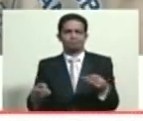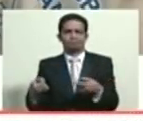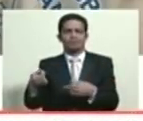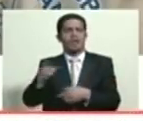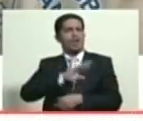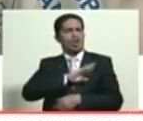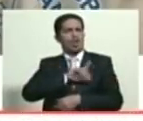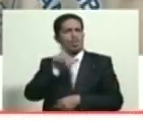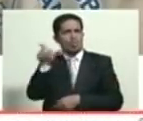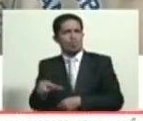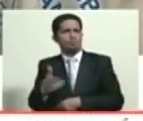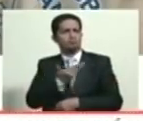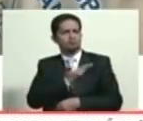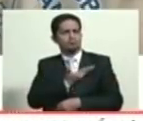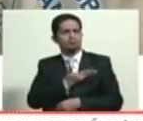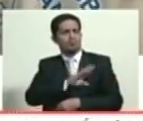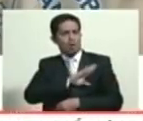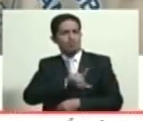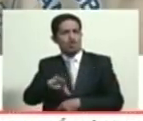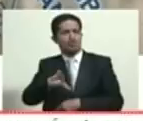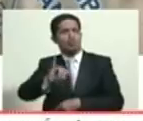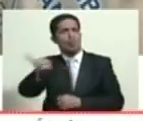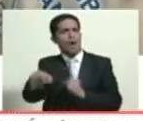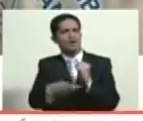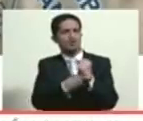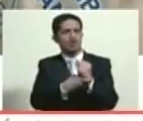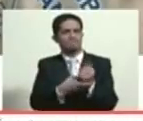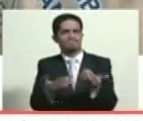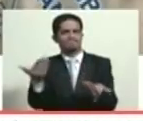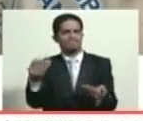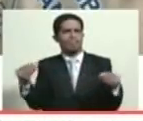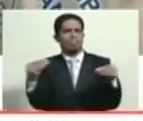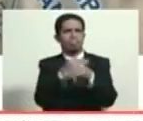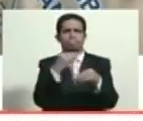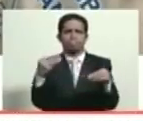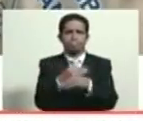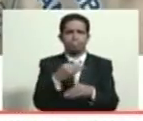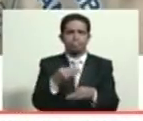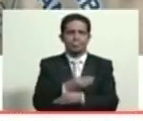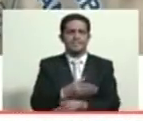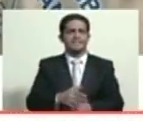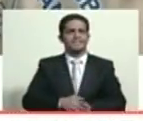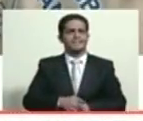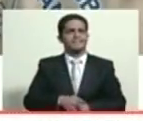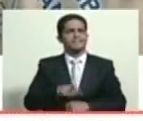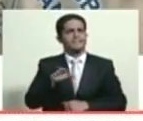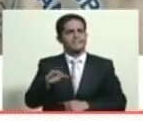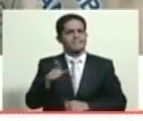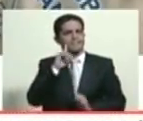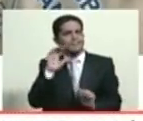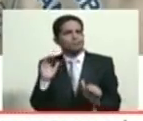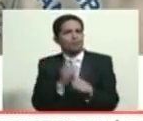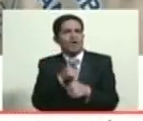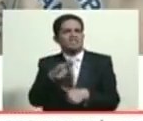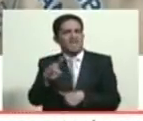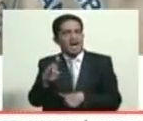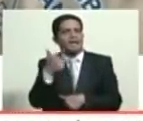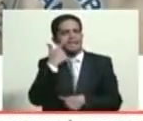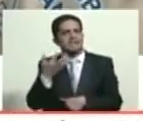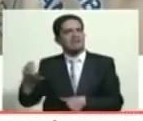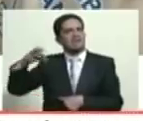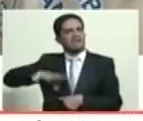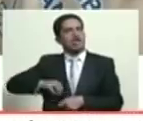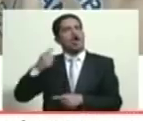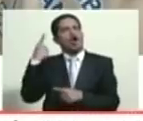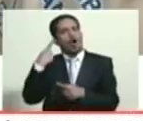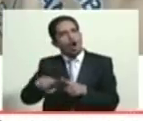de patrimonio y los ingresos que le ha correspondido percibir como diputado a la Asamblea Nacional, así como